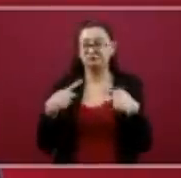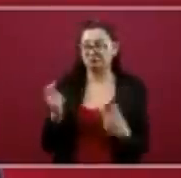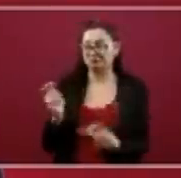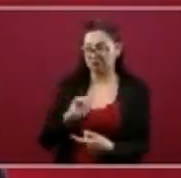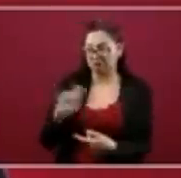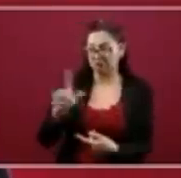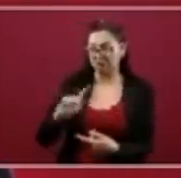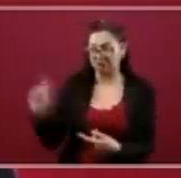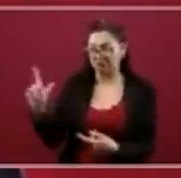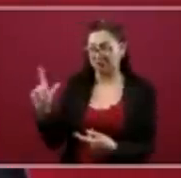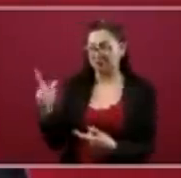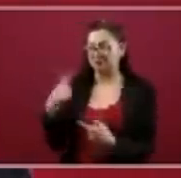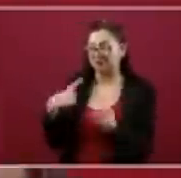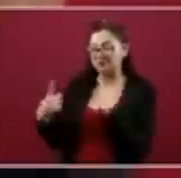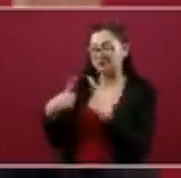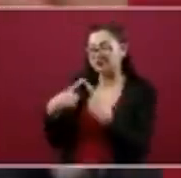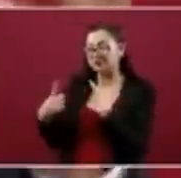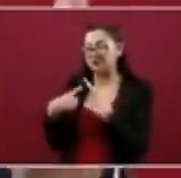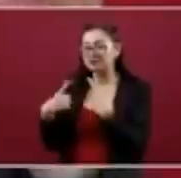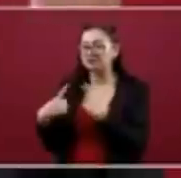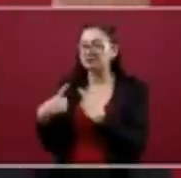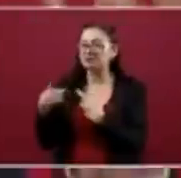profesionales para ver si